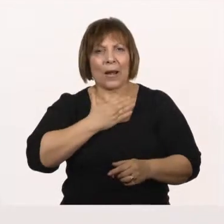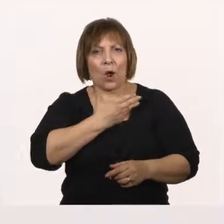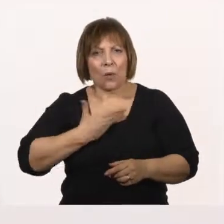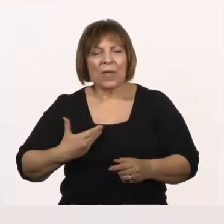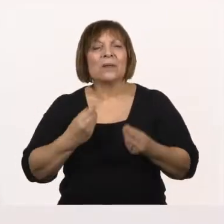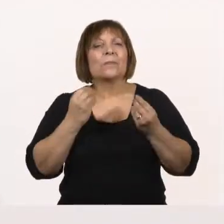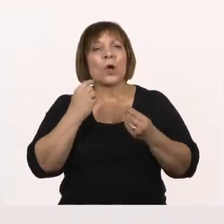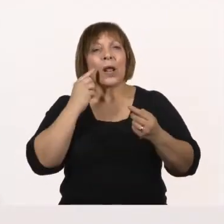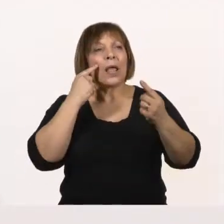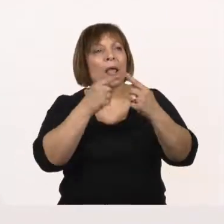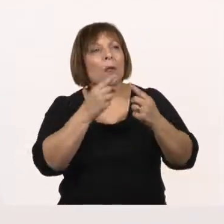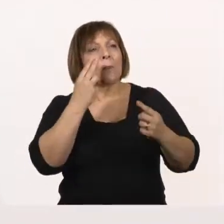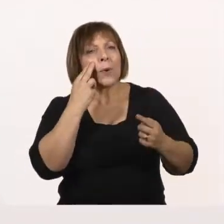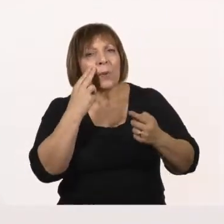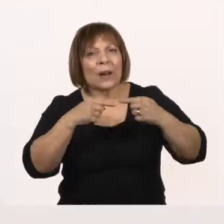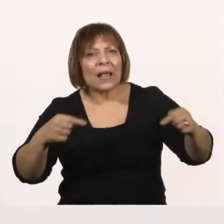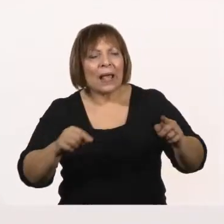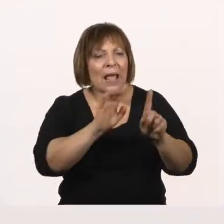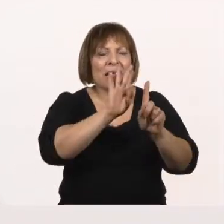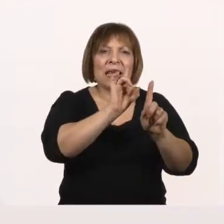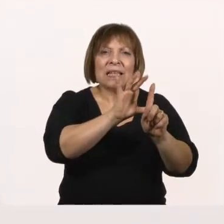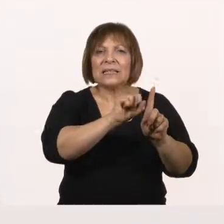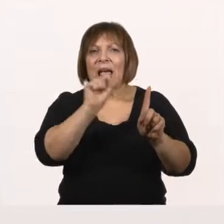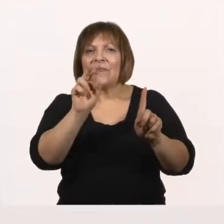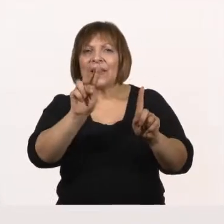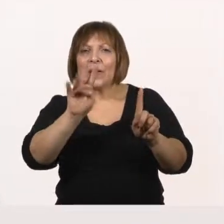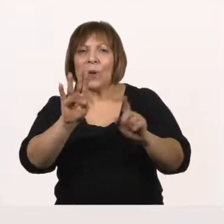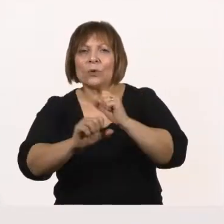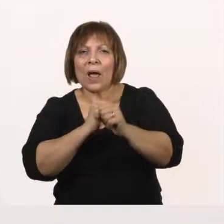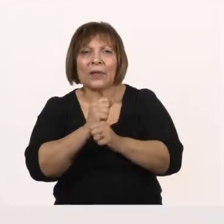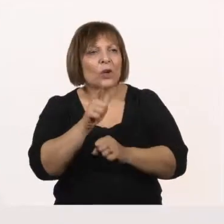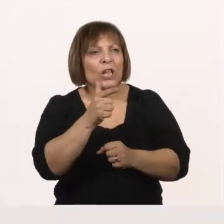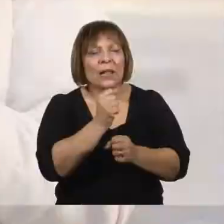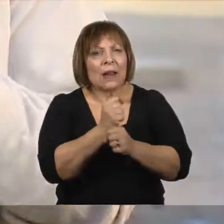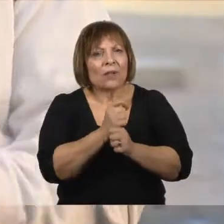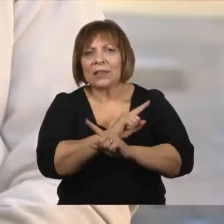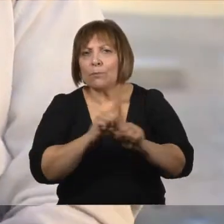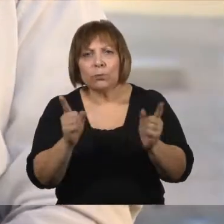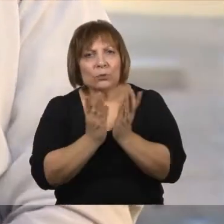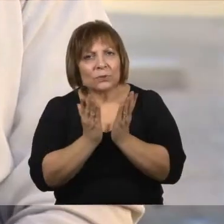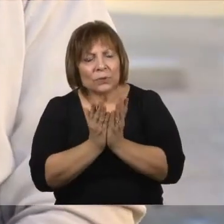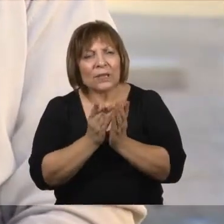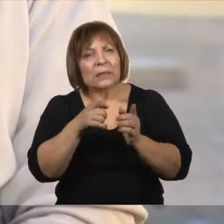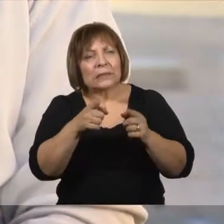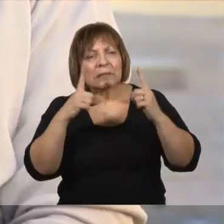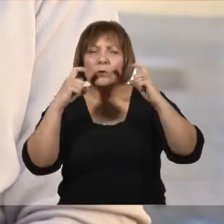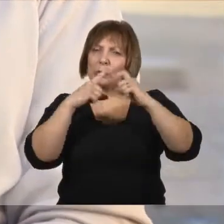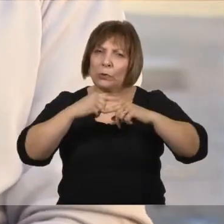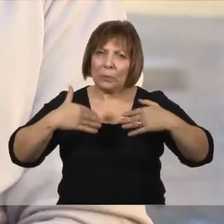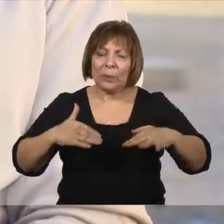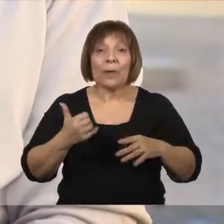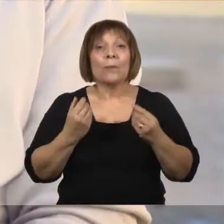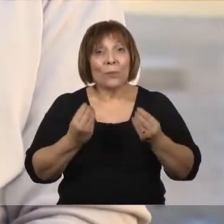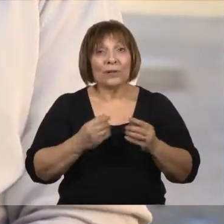Gobierno Nacional porque aborda la problemática de los jóvenes entre 15 y 24 años que no estudian ni trabajan. Aborda una problemática muy compleja porque